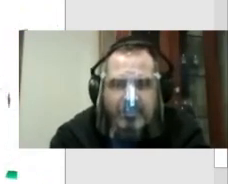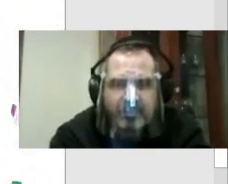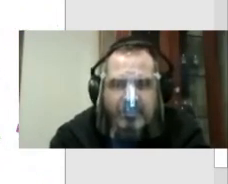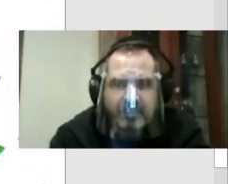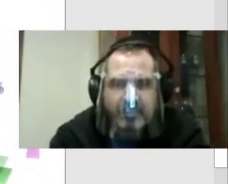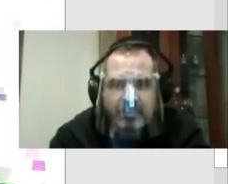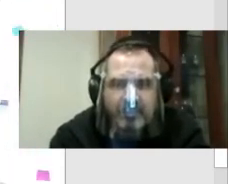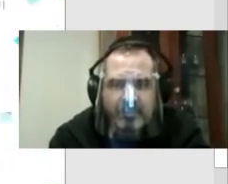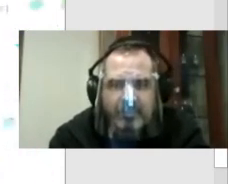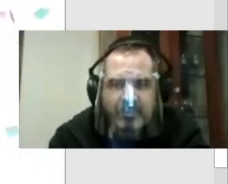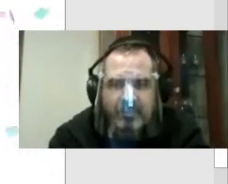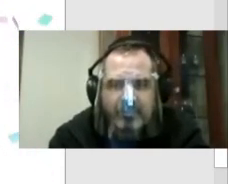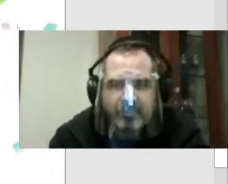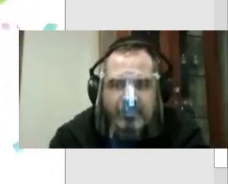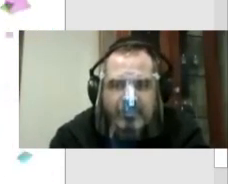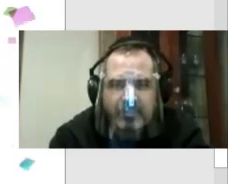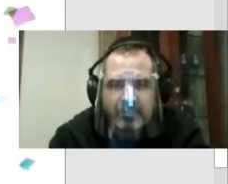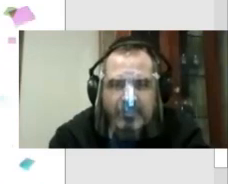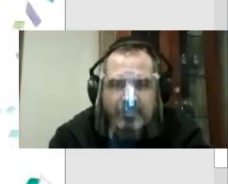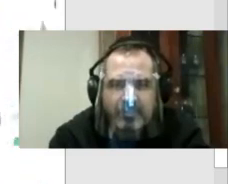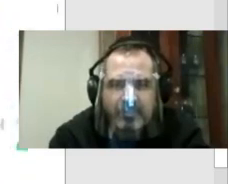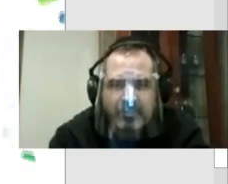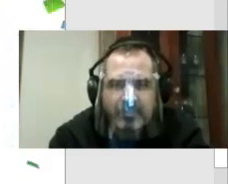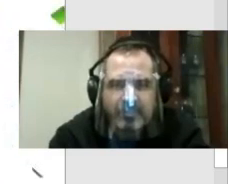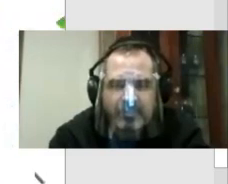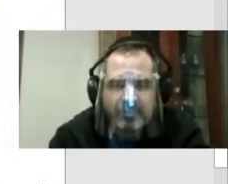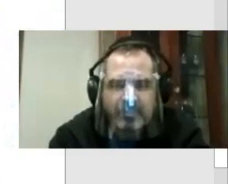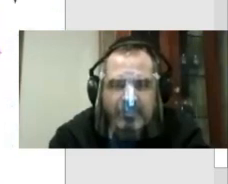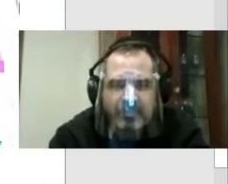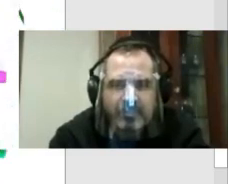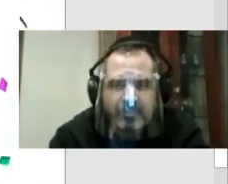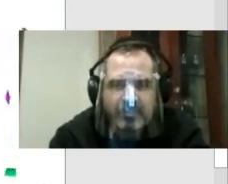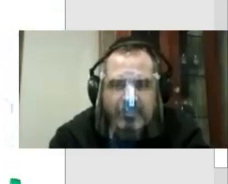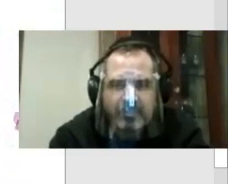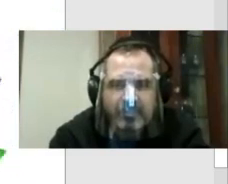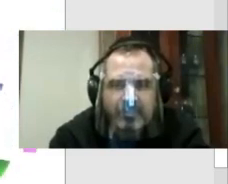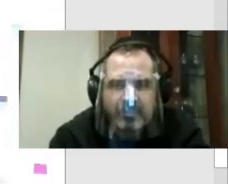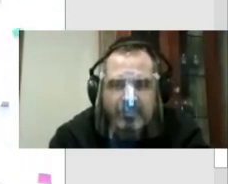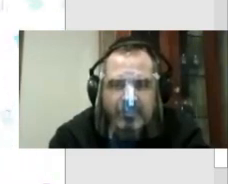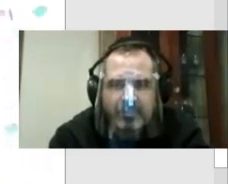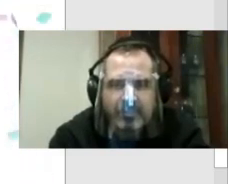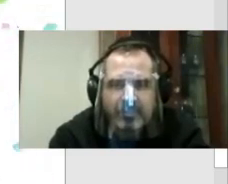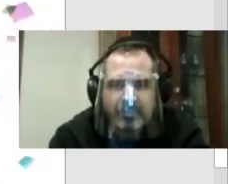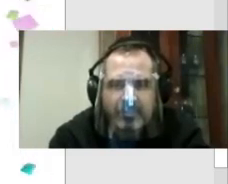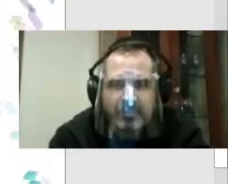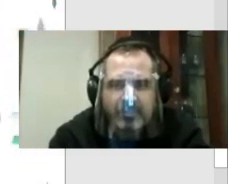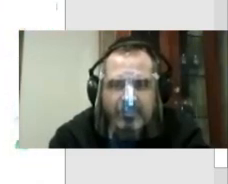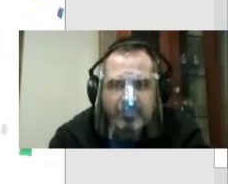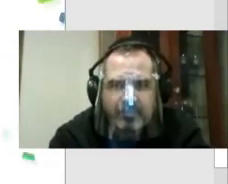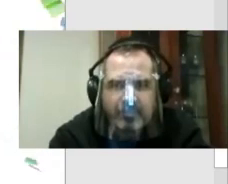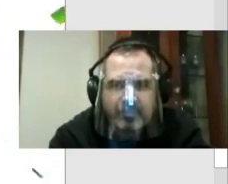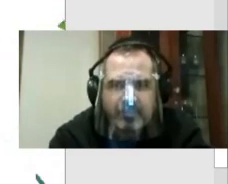Solís. Sofía se lleva un termo de tereré, como pueden ver acá. La segunda ganadora